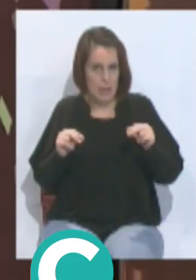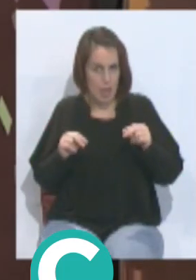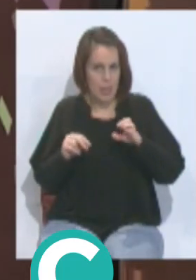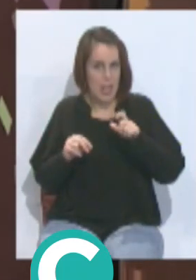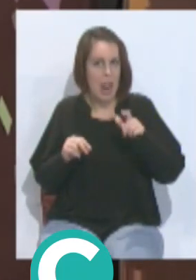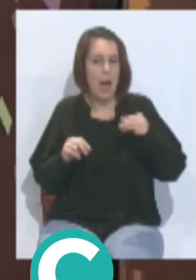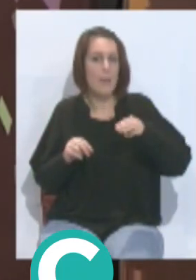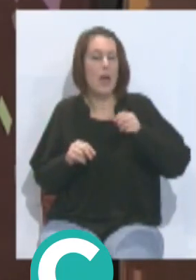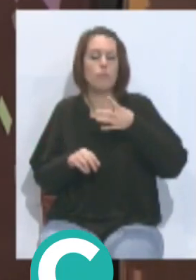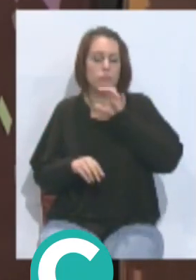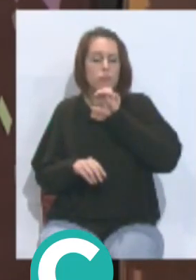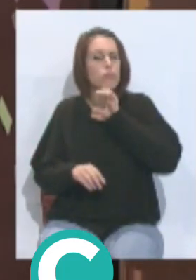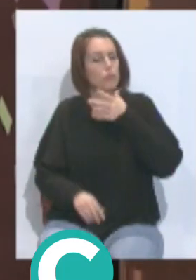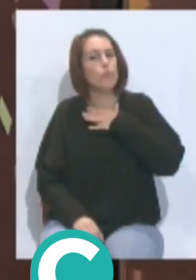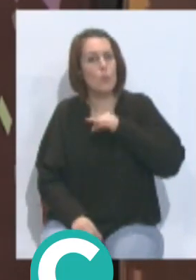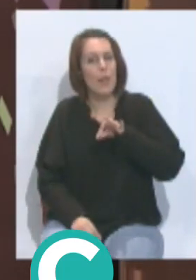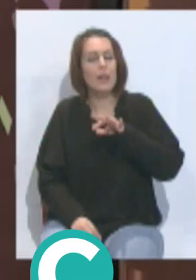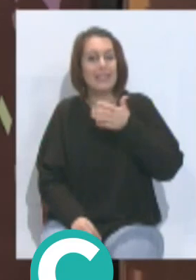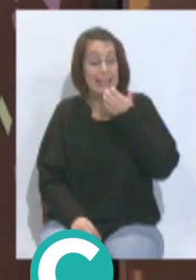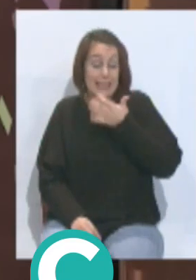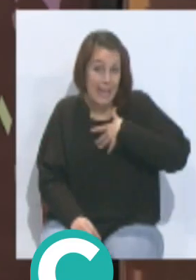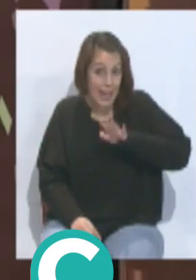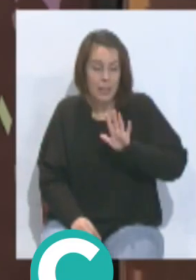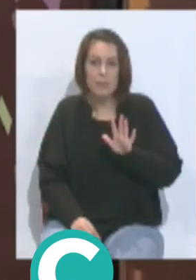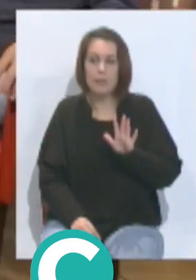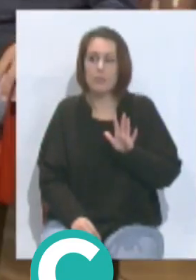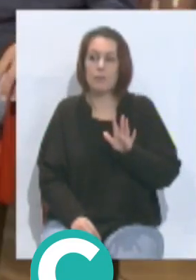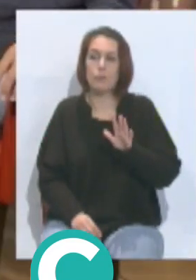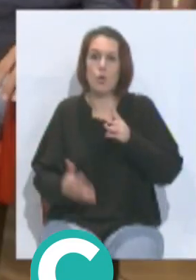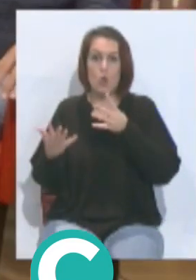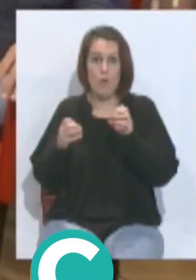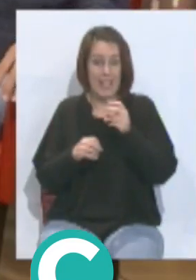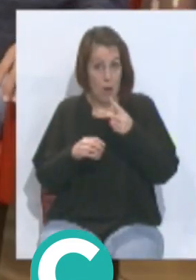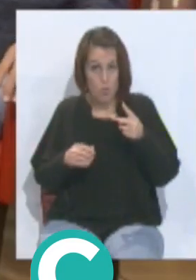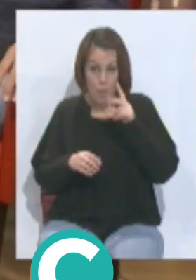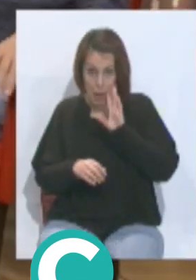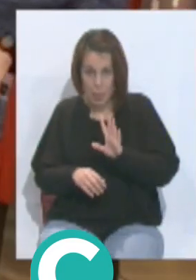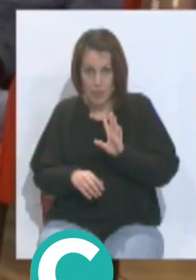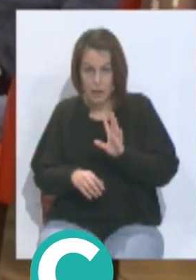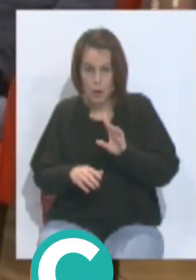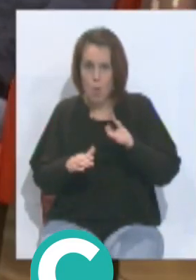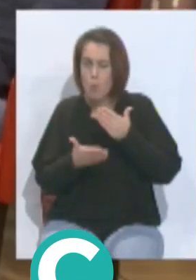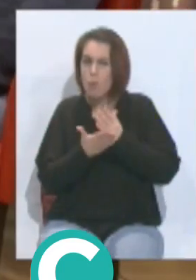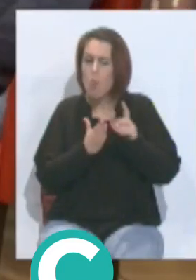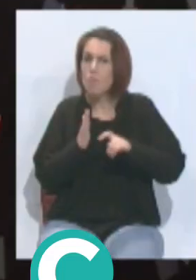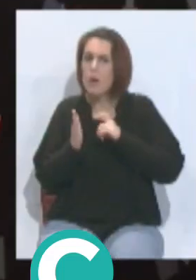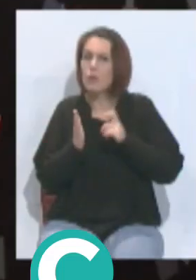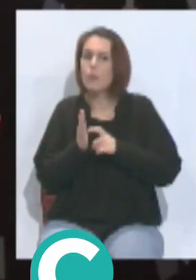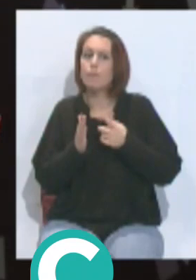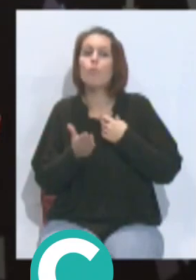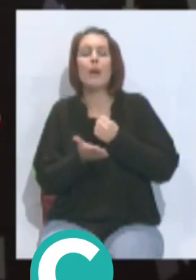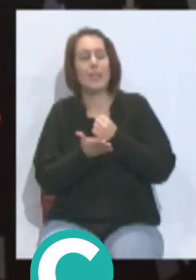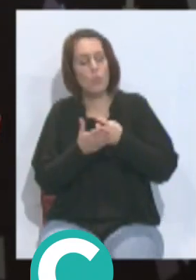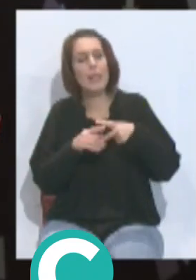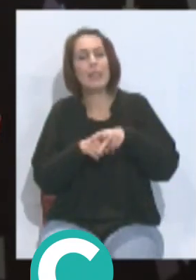CELAMA lo pueden curiosear si quieren, 90 euros me parece que era el curso completo. 90 euros la matrícula del